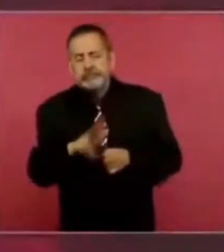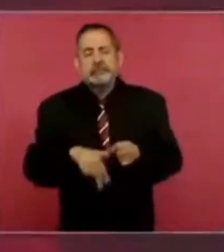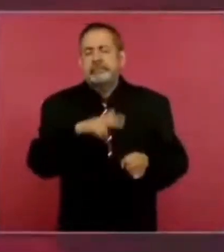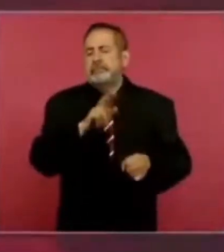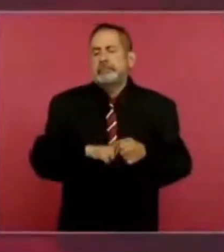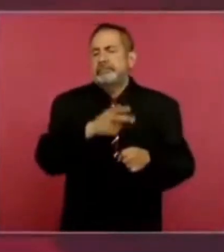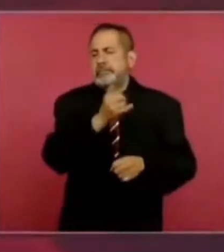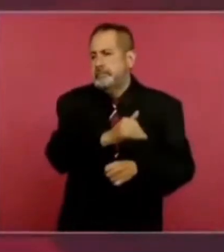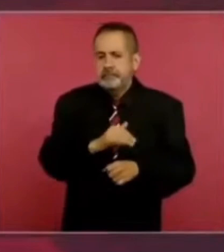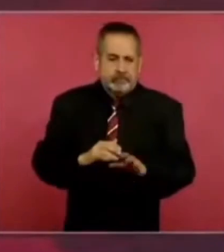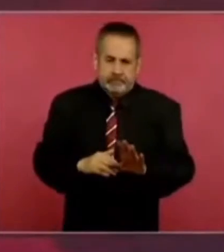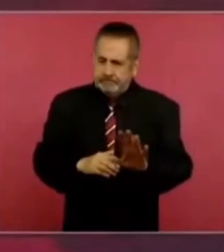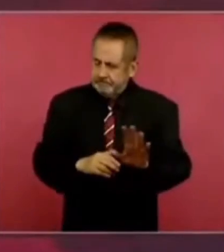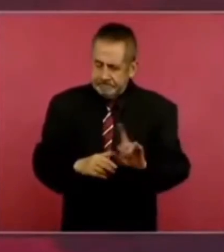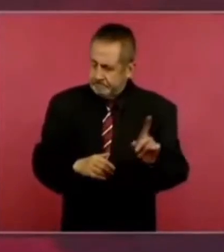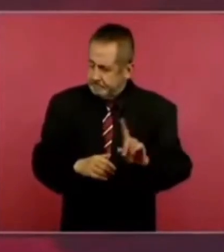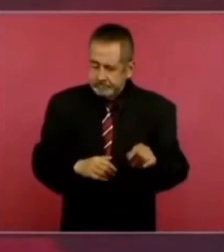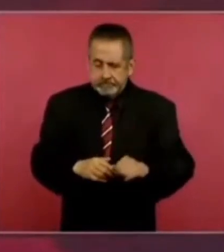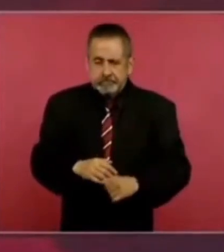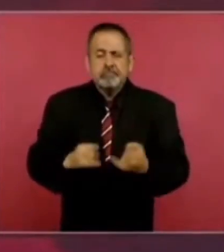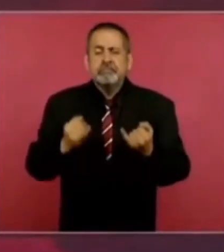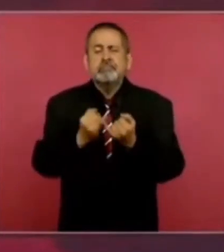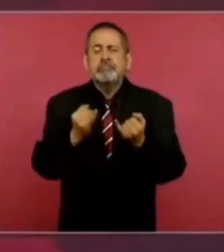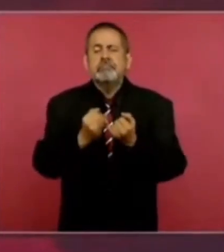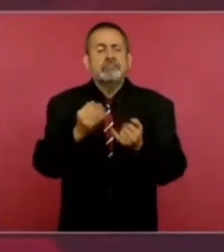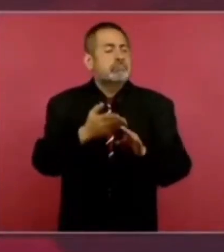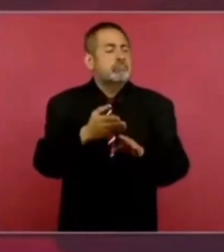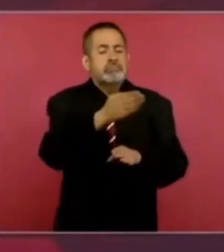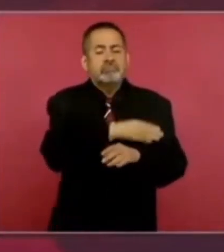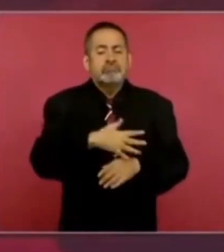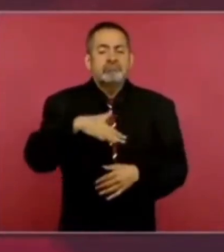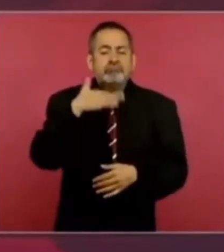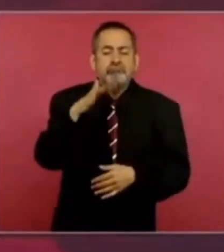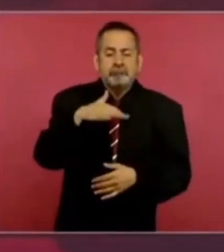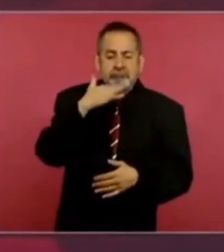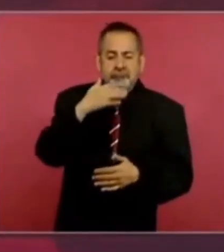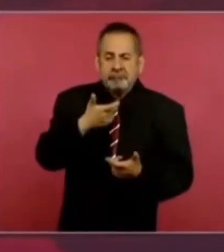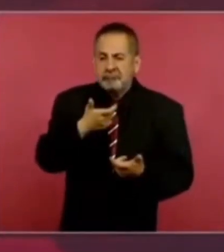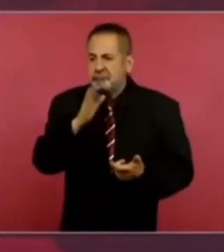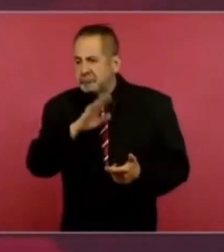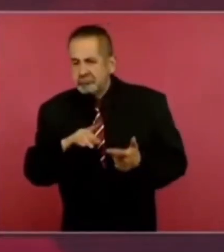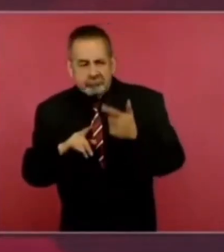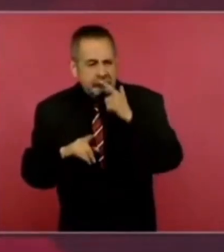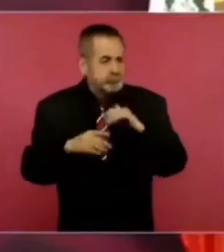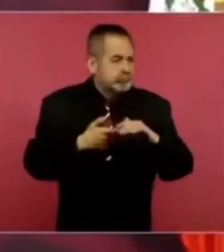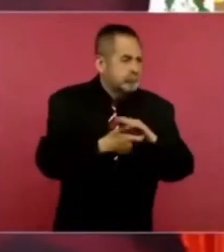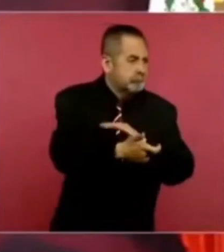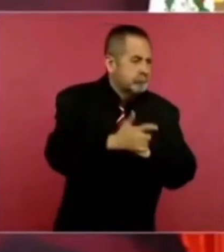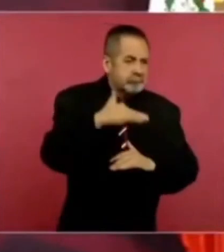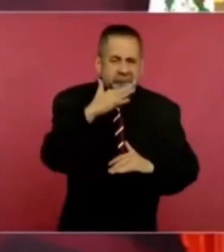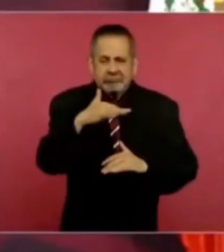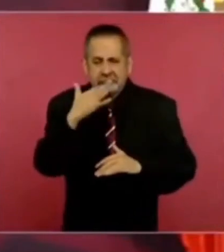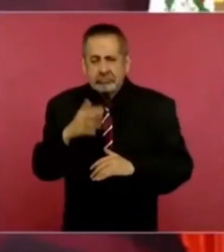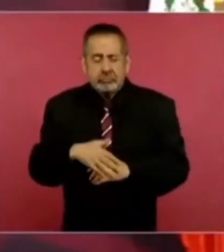algo que sucedía con la corrupción, de que se veía normal.